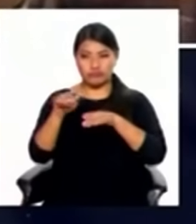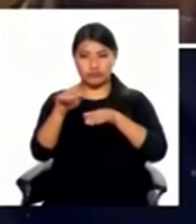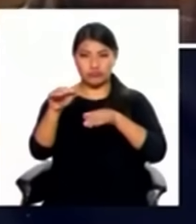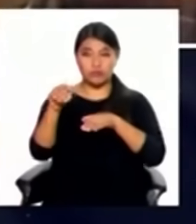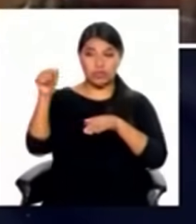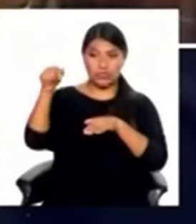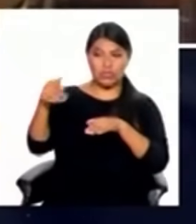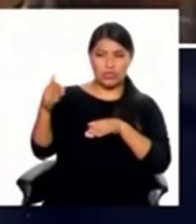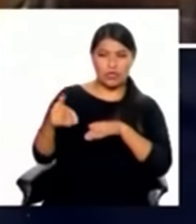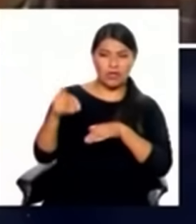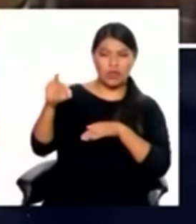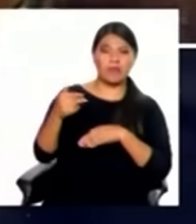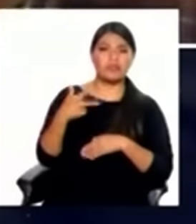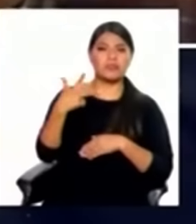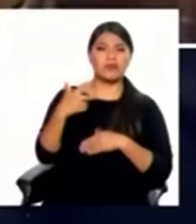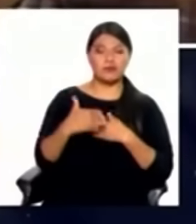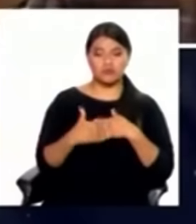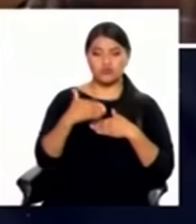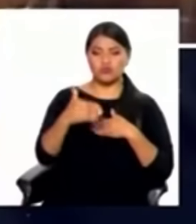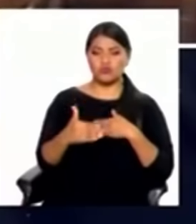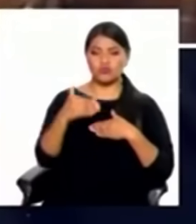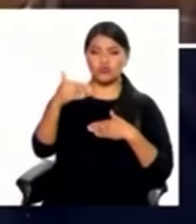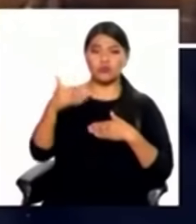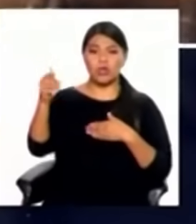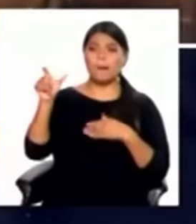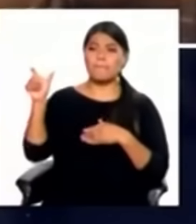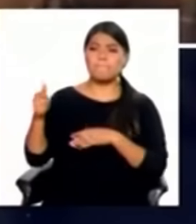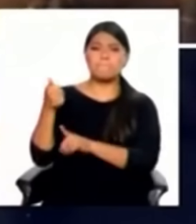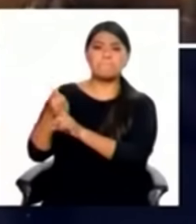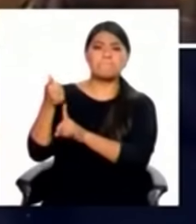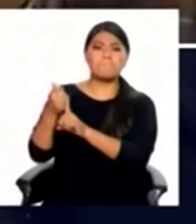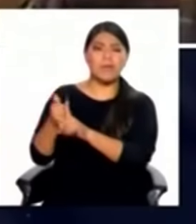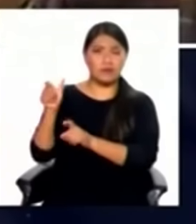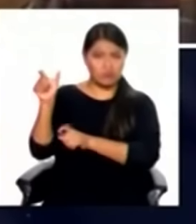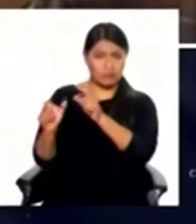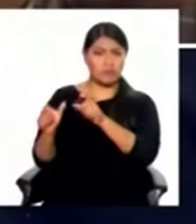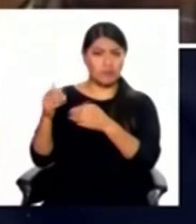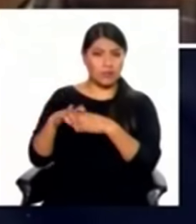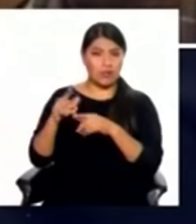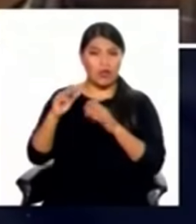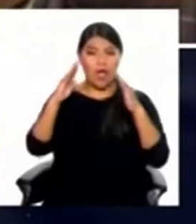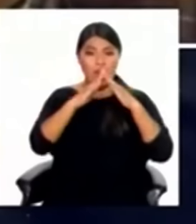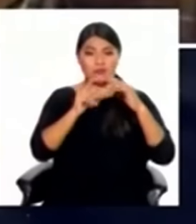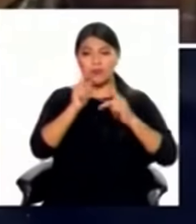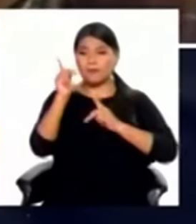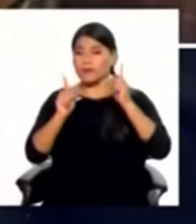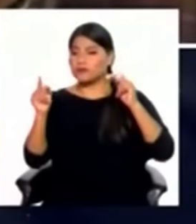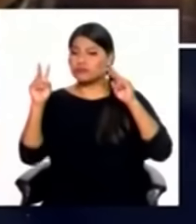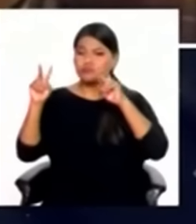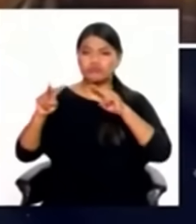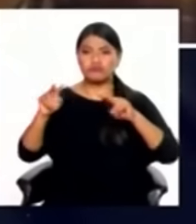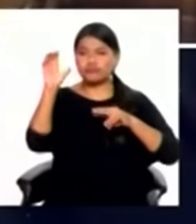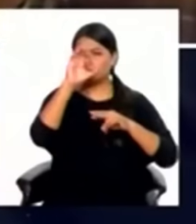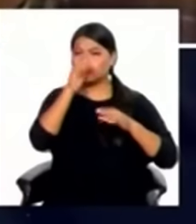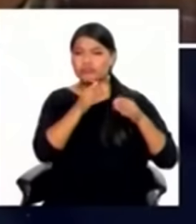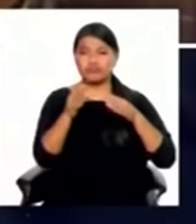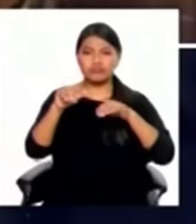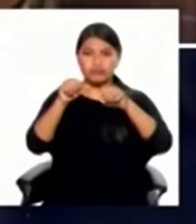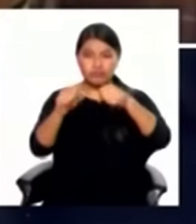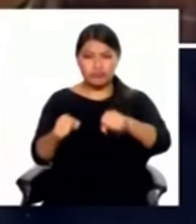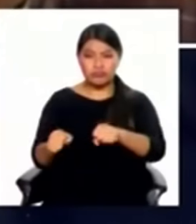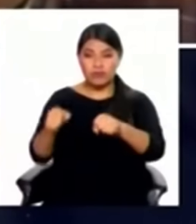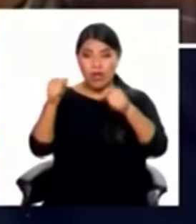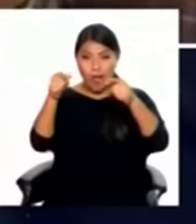ubican como a tres cuadras con los mismos vecinos. Los vecinos también salen a buscar la mototaxi. Entonces, lo